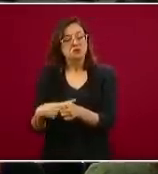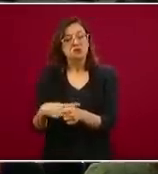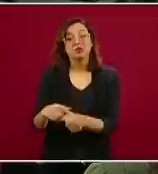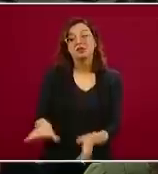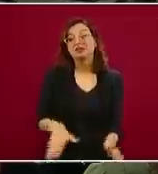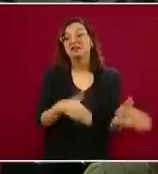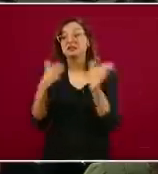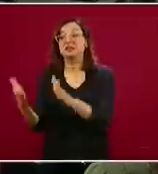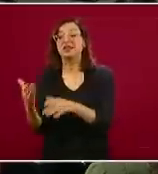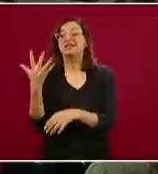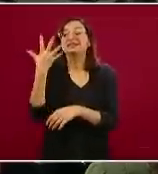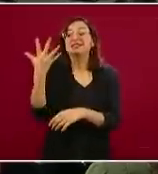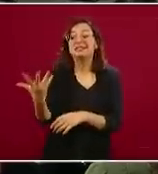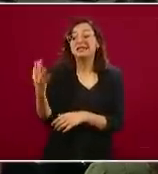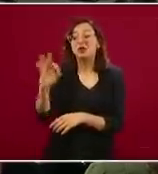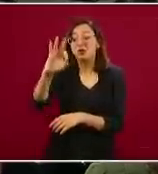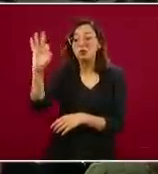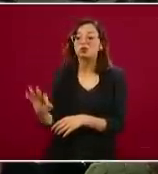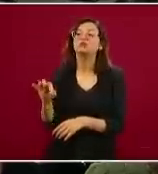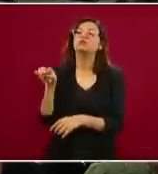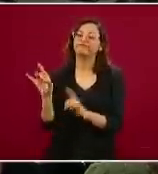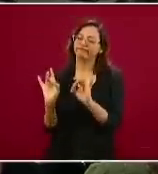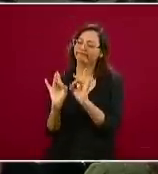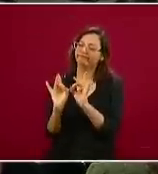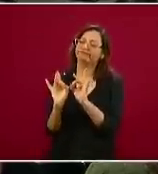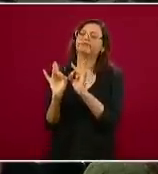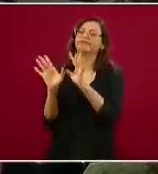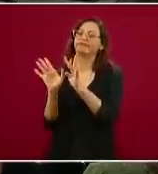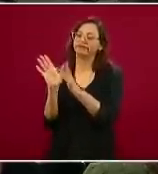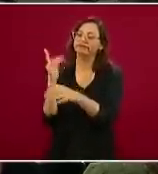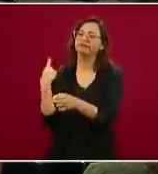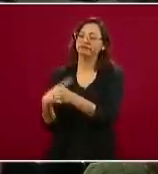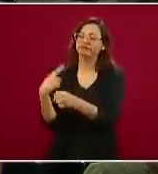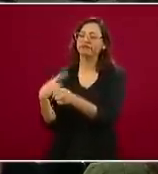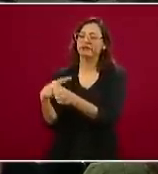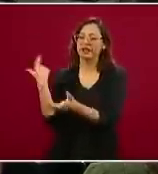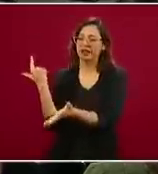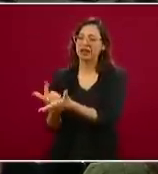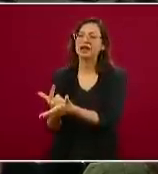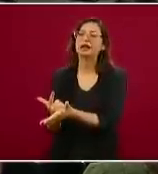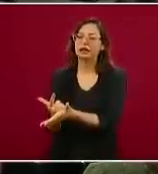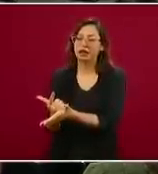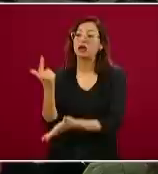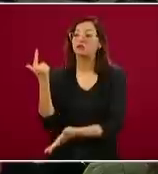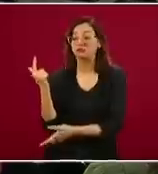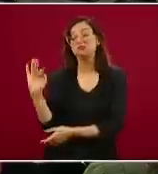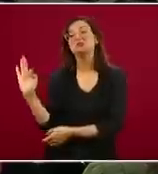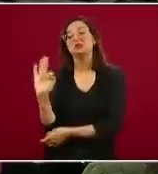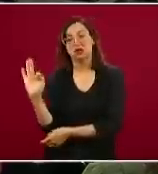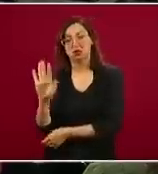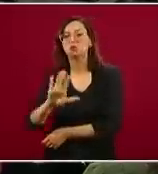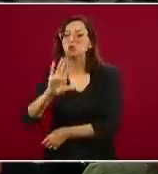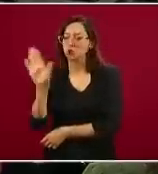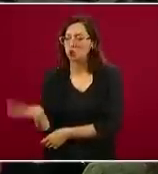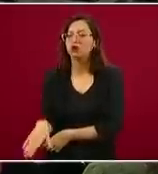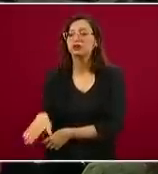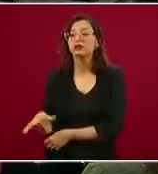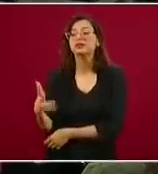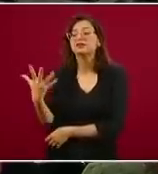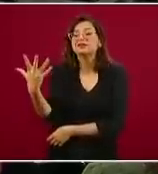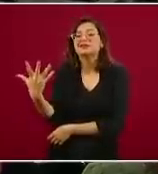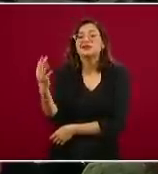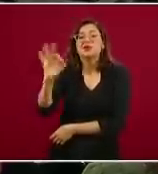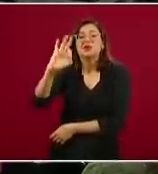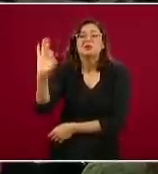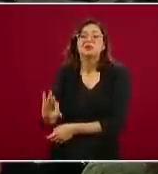tener una situación delicada o incluso grave. También puede haber muertes, pero afortunadamente